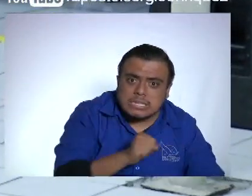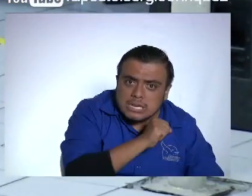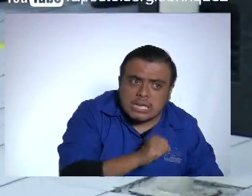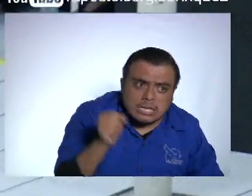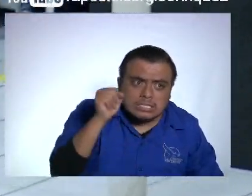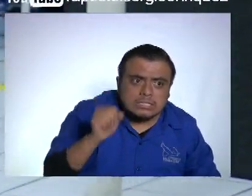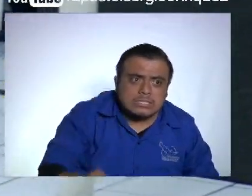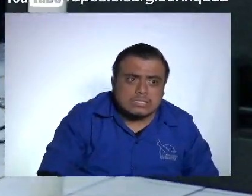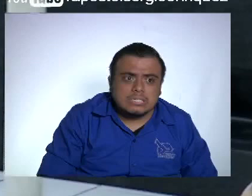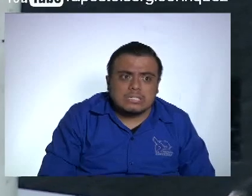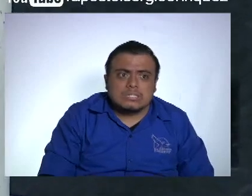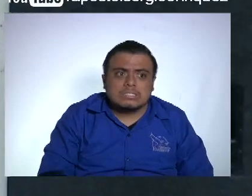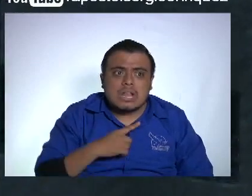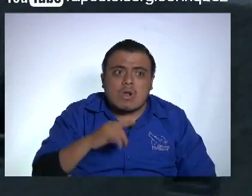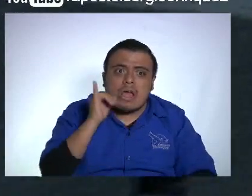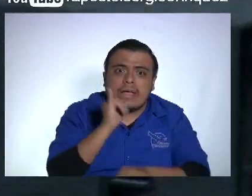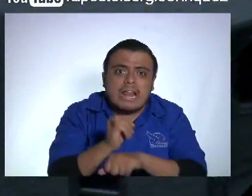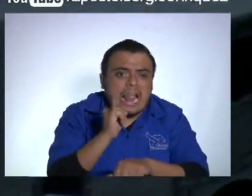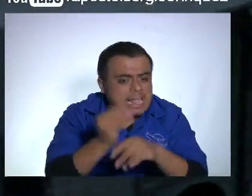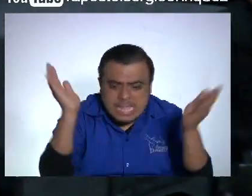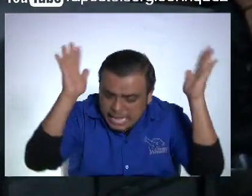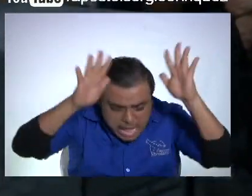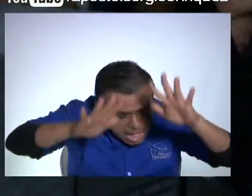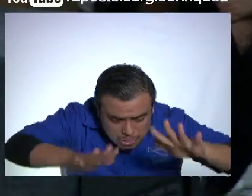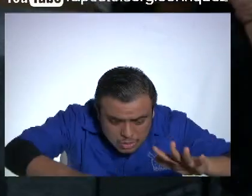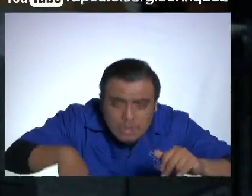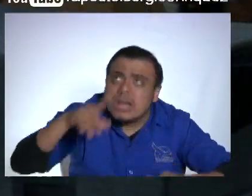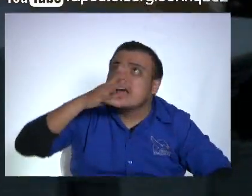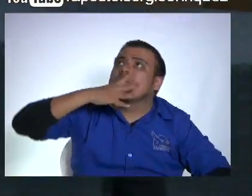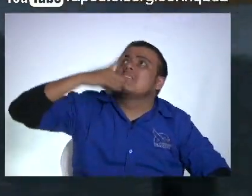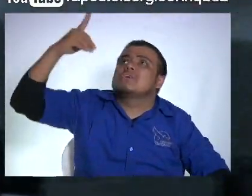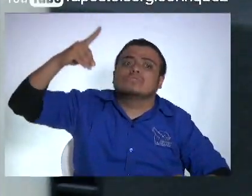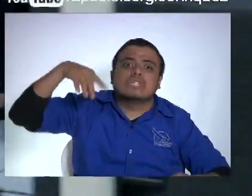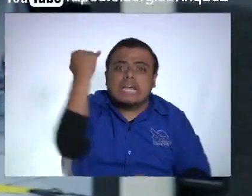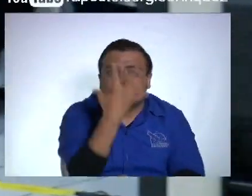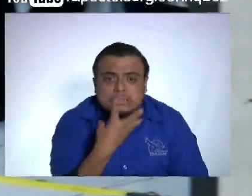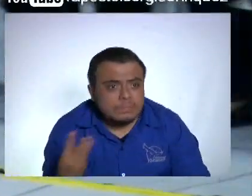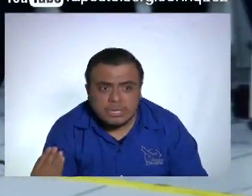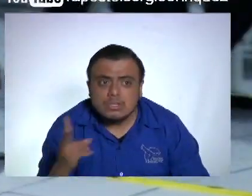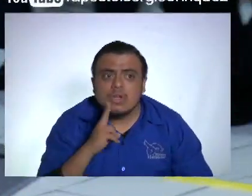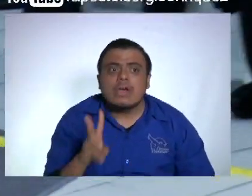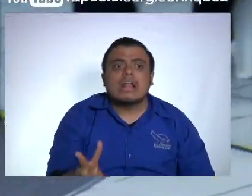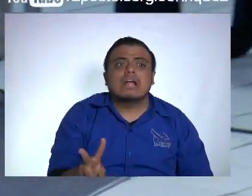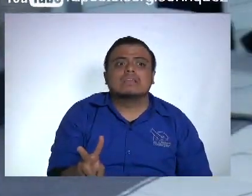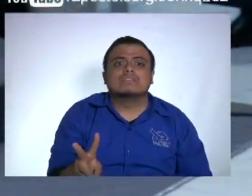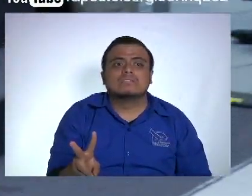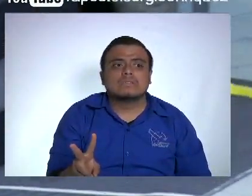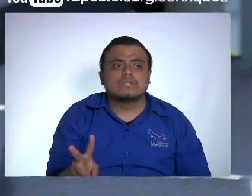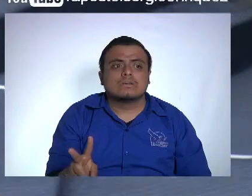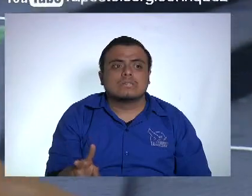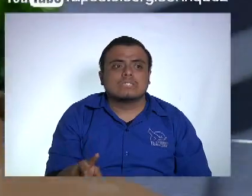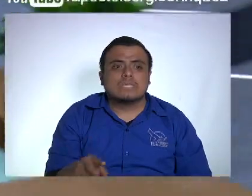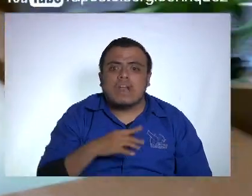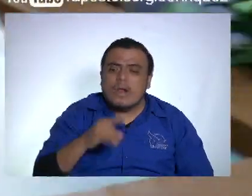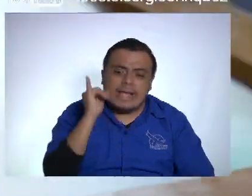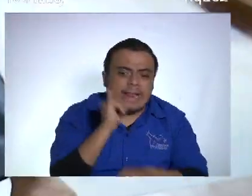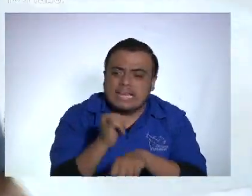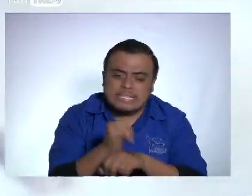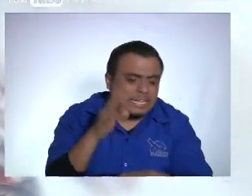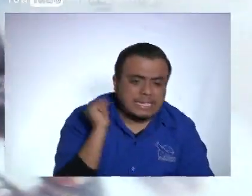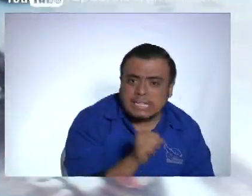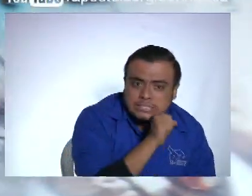Va a ser una iglesia que adora al Señor en espíritu y verdad. Va a ser una iglesia que